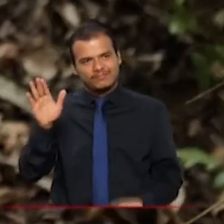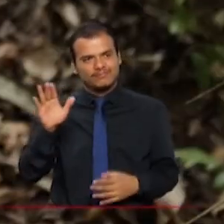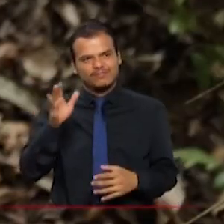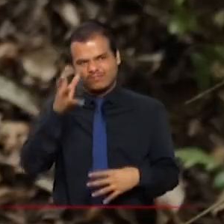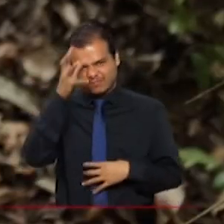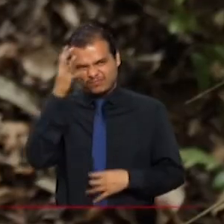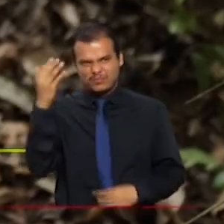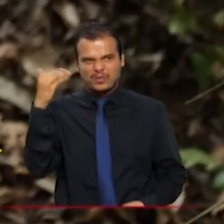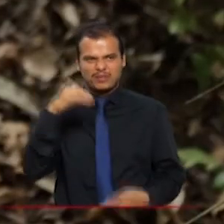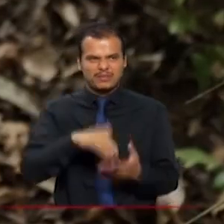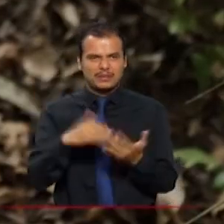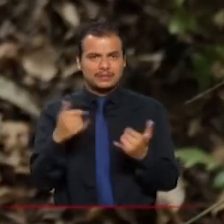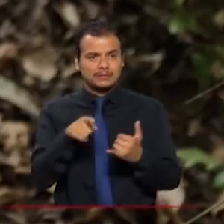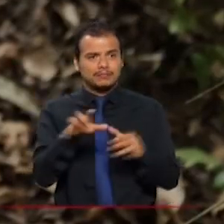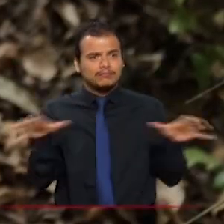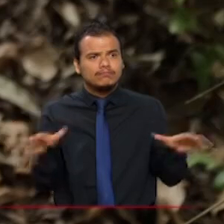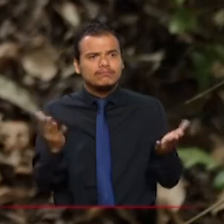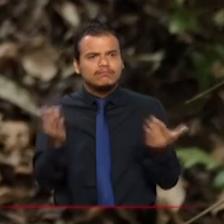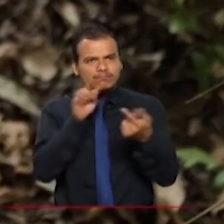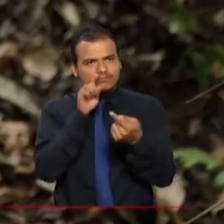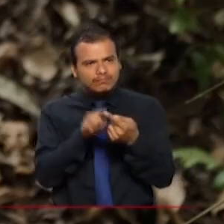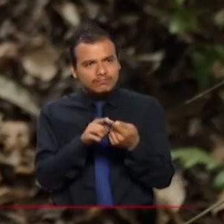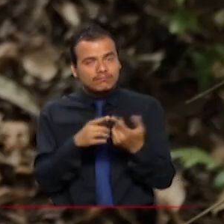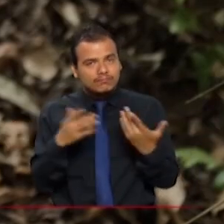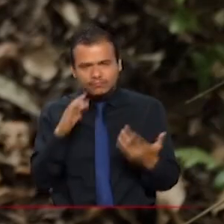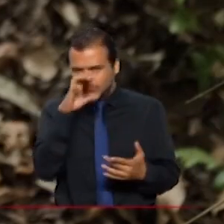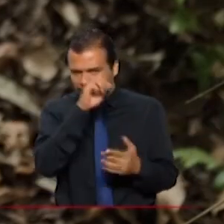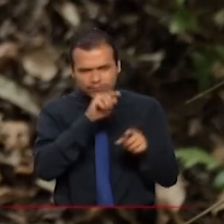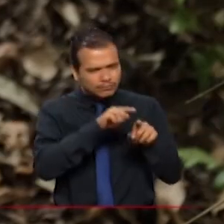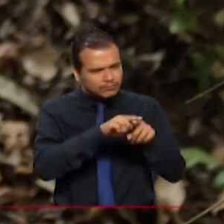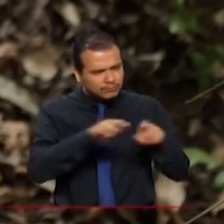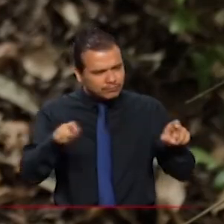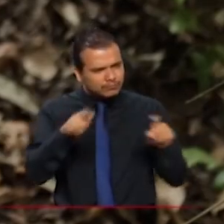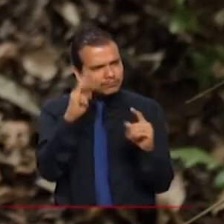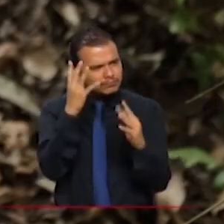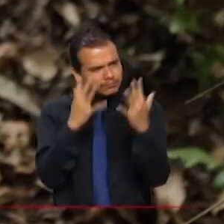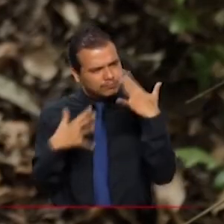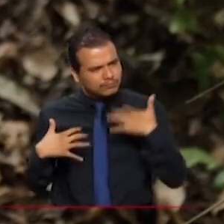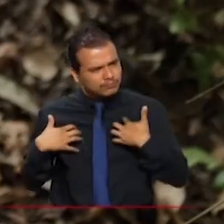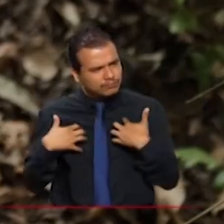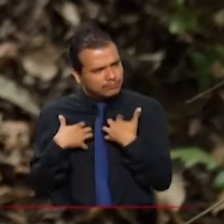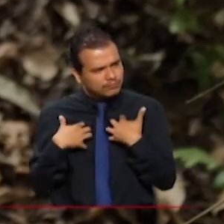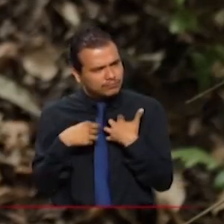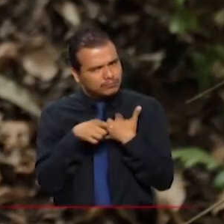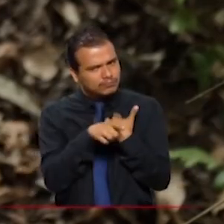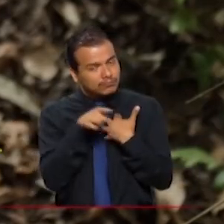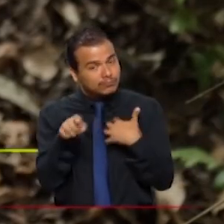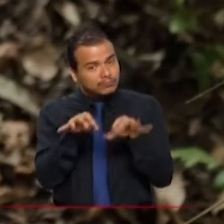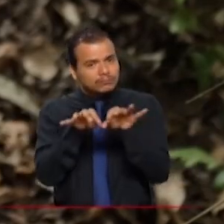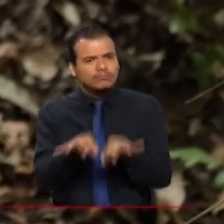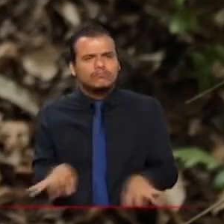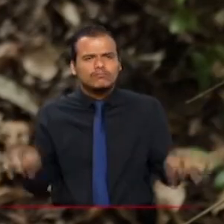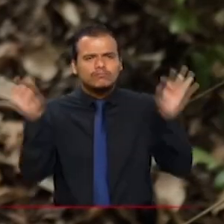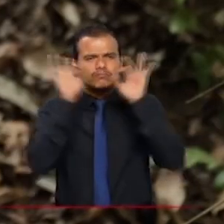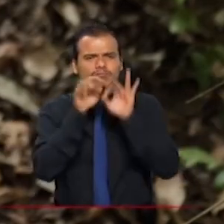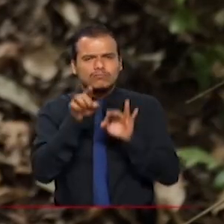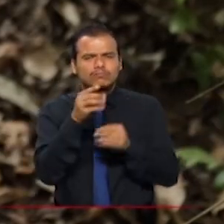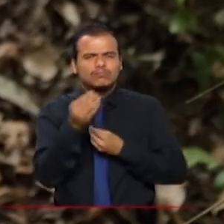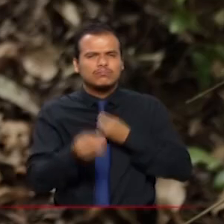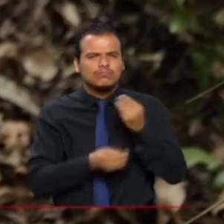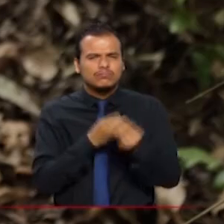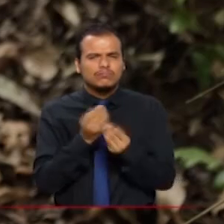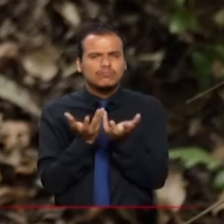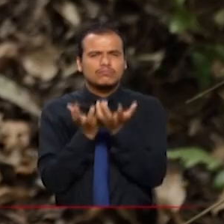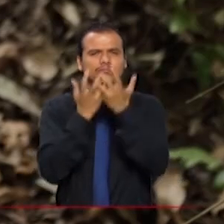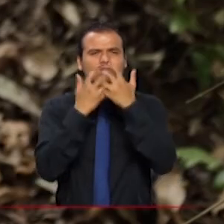educación ambiental para conocer la importancia de cada individuo dentro del ecosistema, su función y hacer registros de